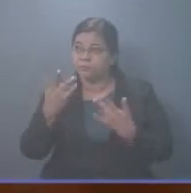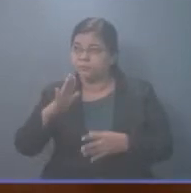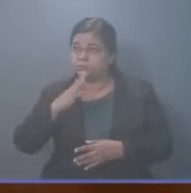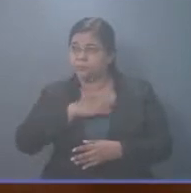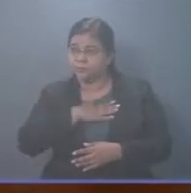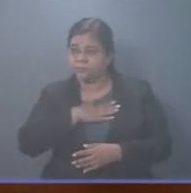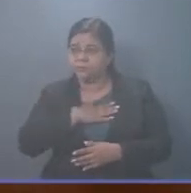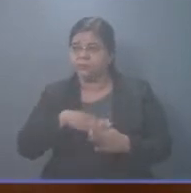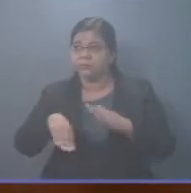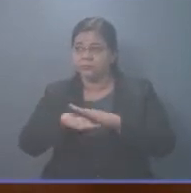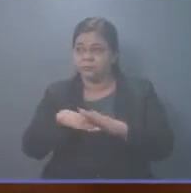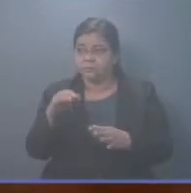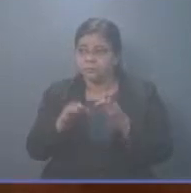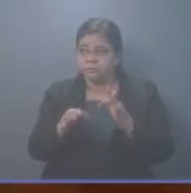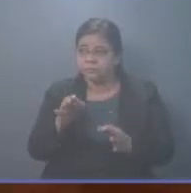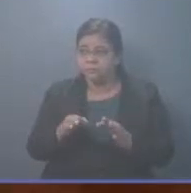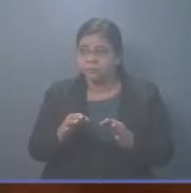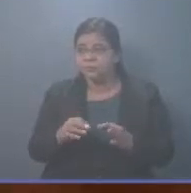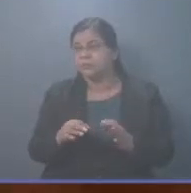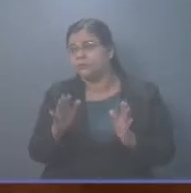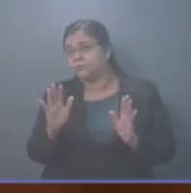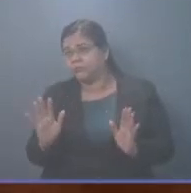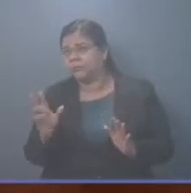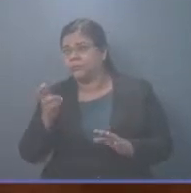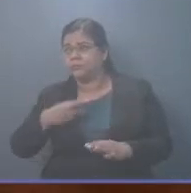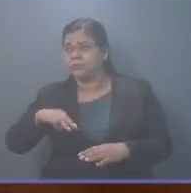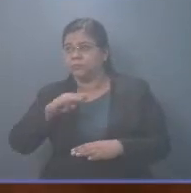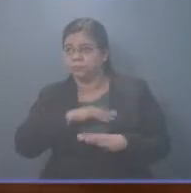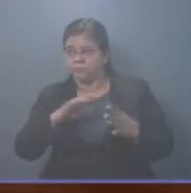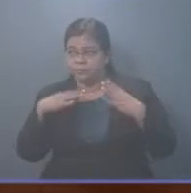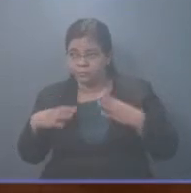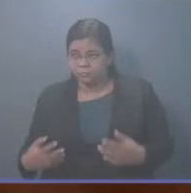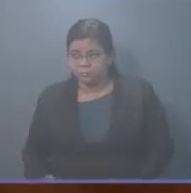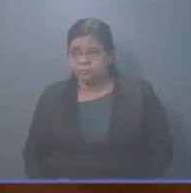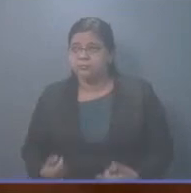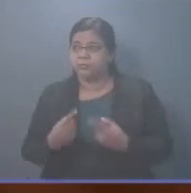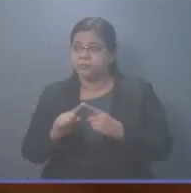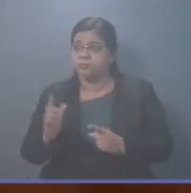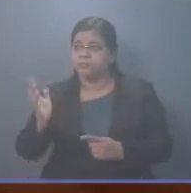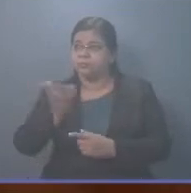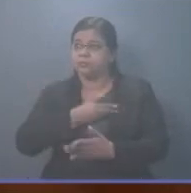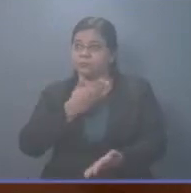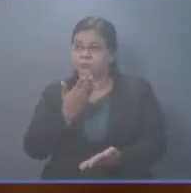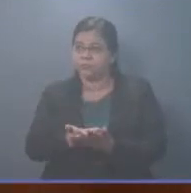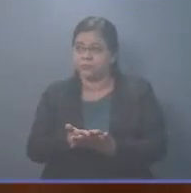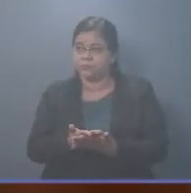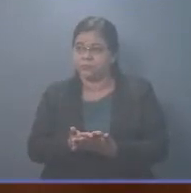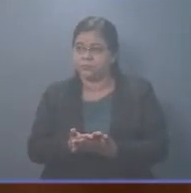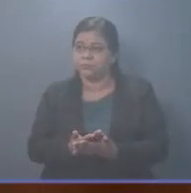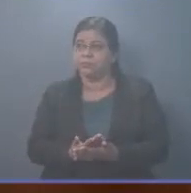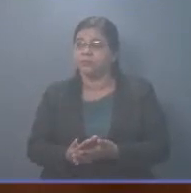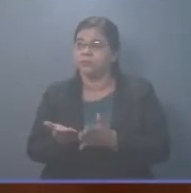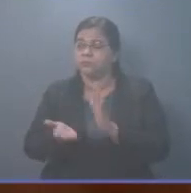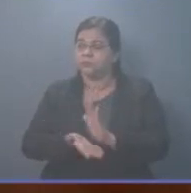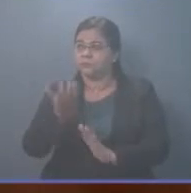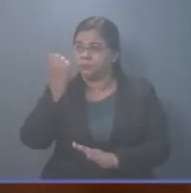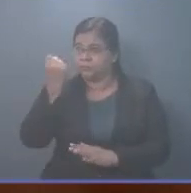o a través del registro que ya existe en el Ministerio de Gobernación. La propuesta presidencial es la